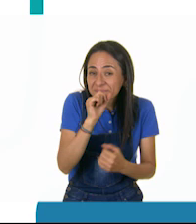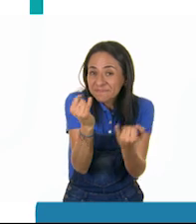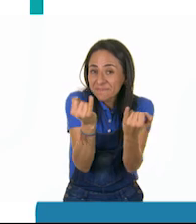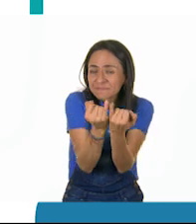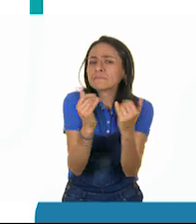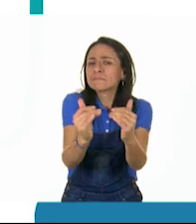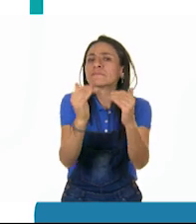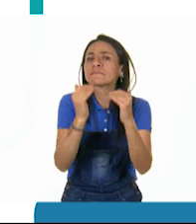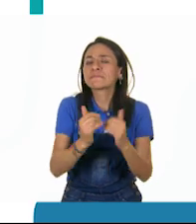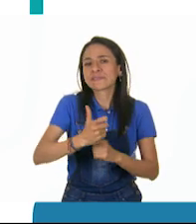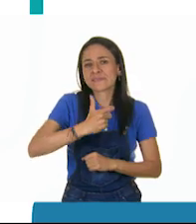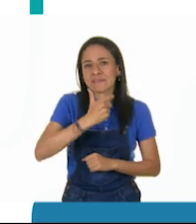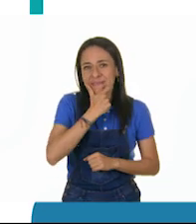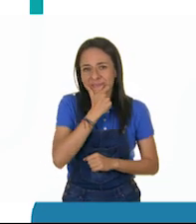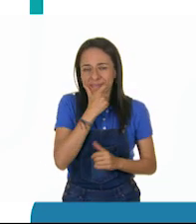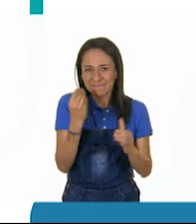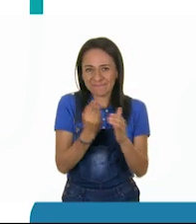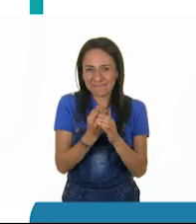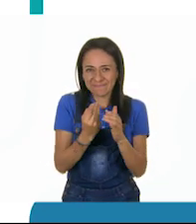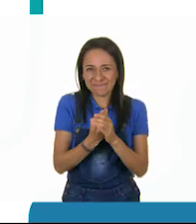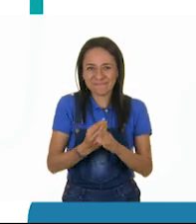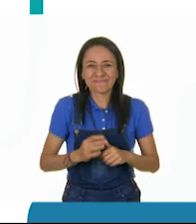a continuación inglés